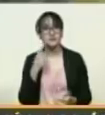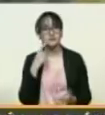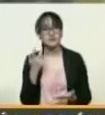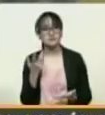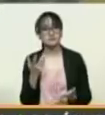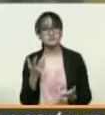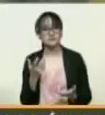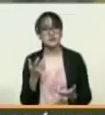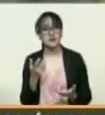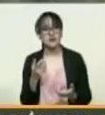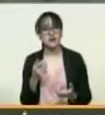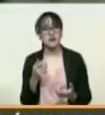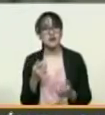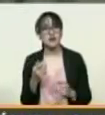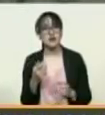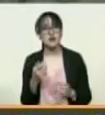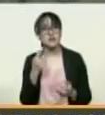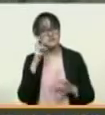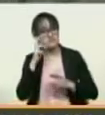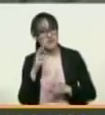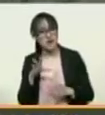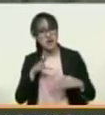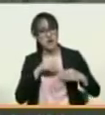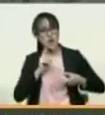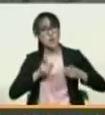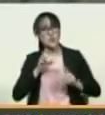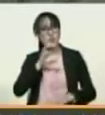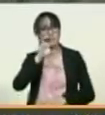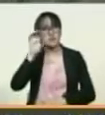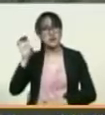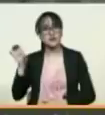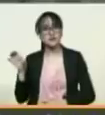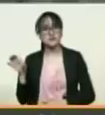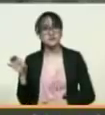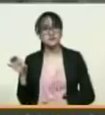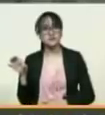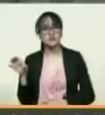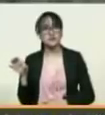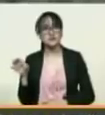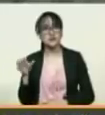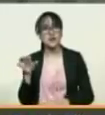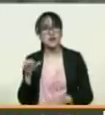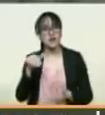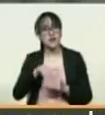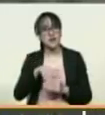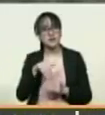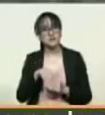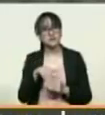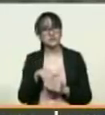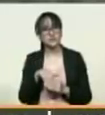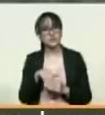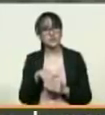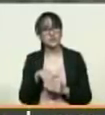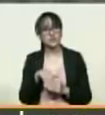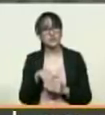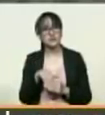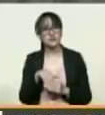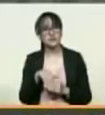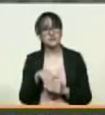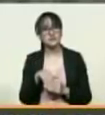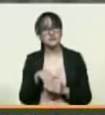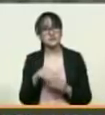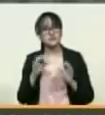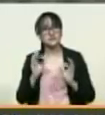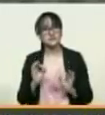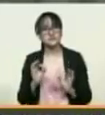gobierno para enfrentar el no reconocimiento de algunos países a estas elecciones y el posible endurecimiento de